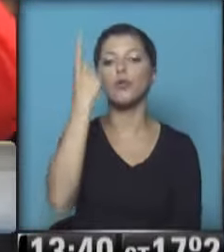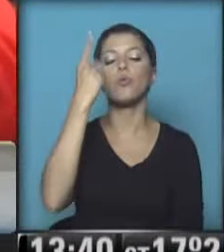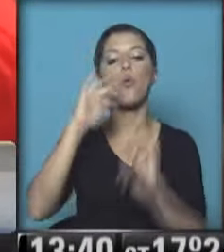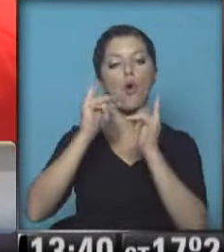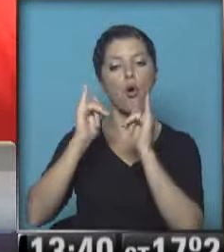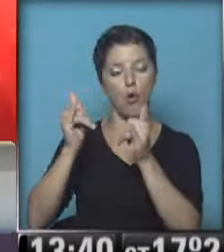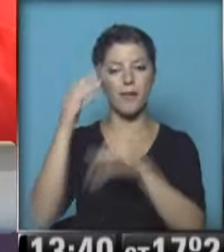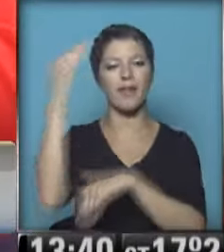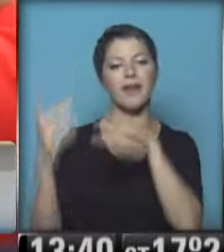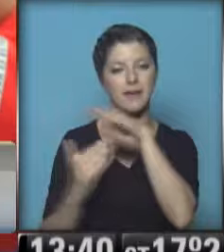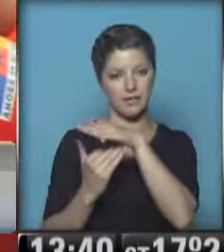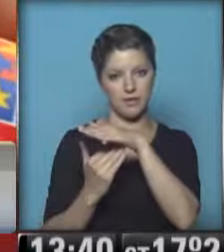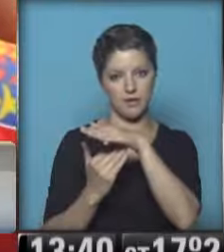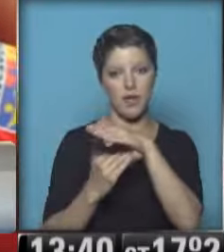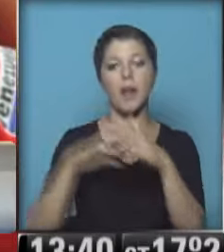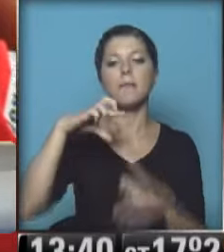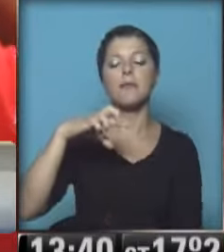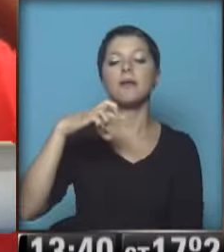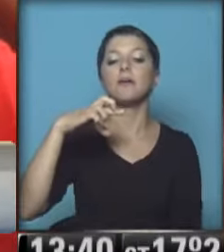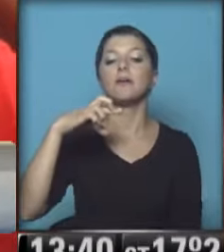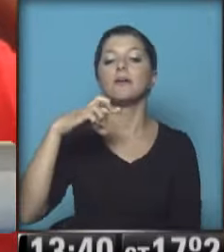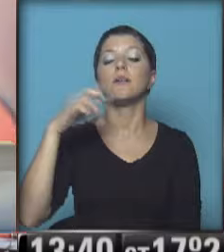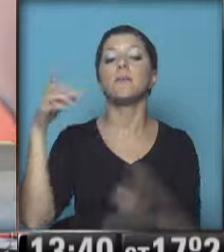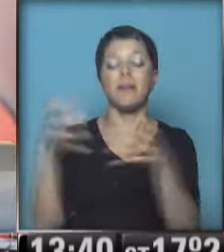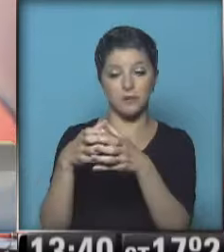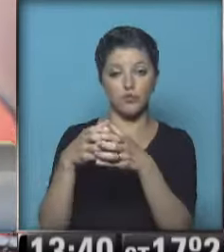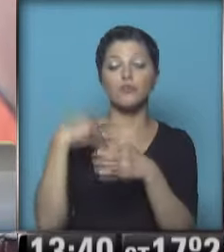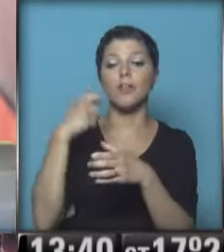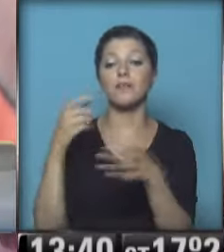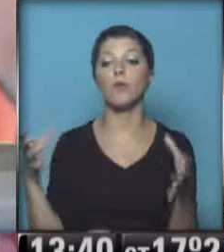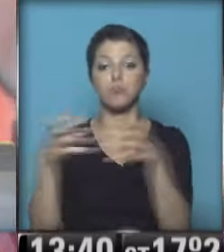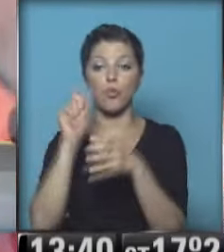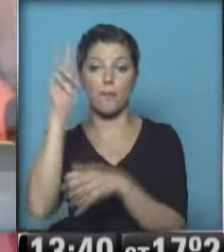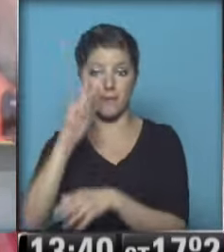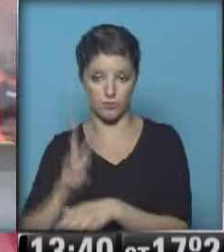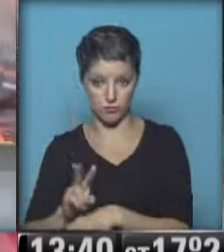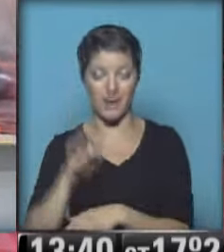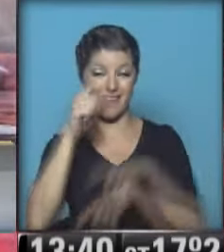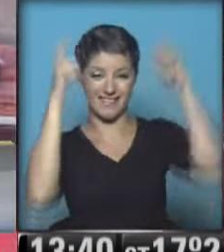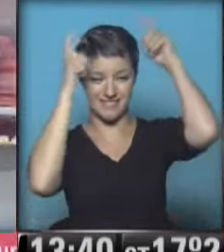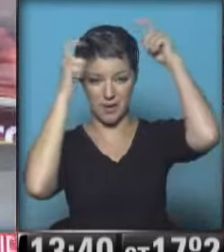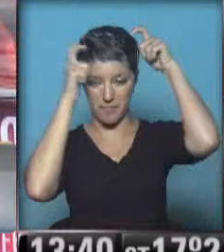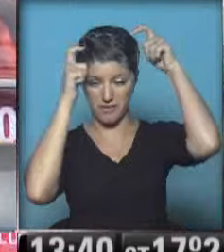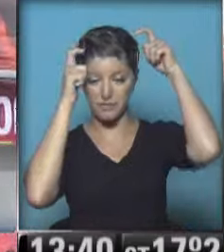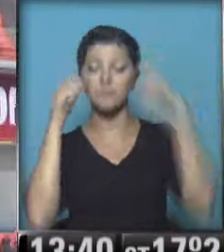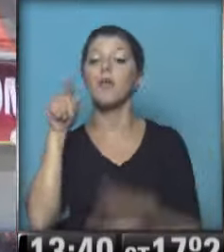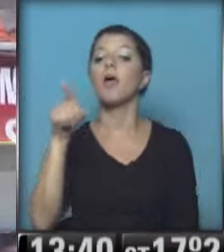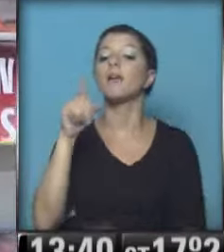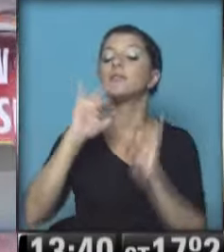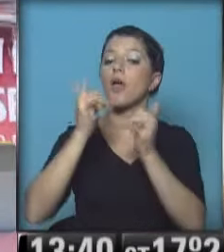joven líder del PSUV, del Partido Socialista Unificado de Venezuela, el partido de Hugo Chávez. Este